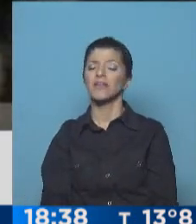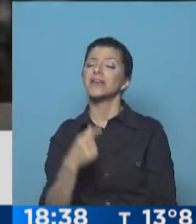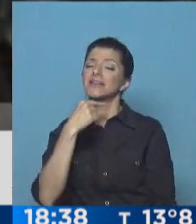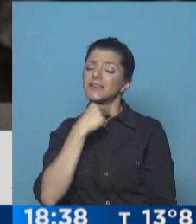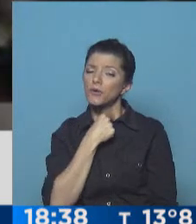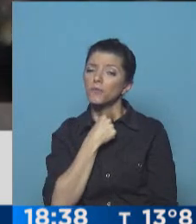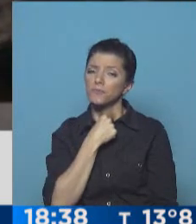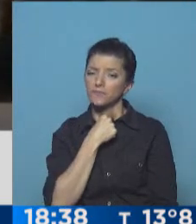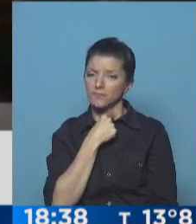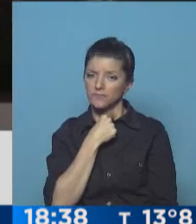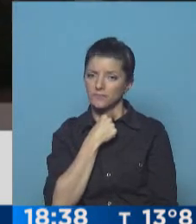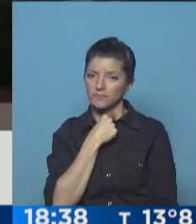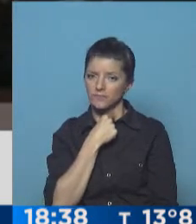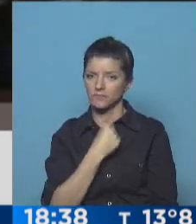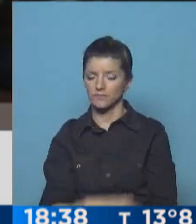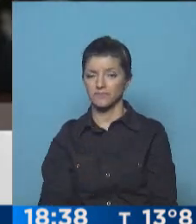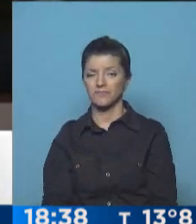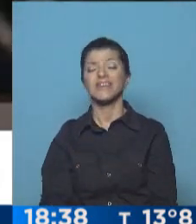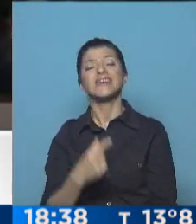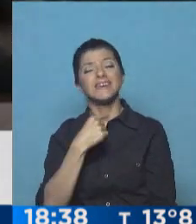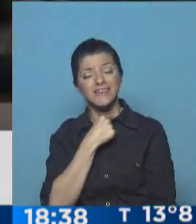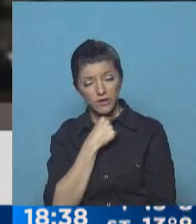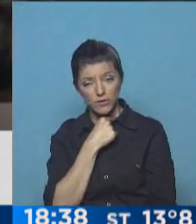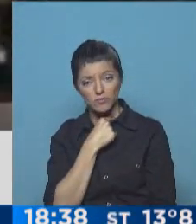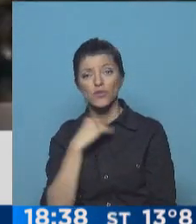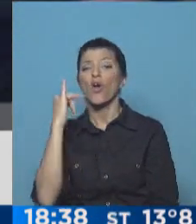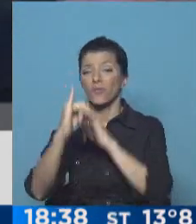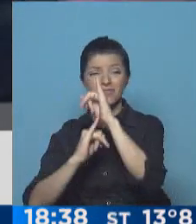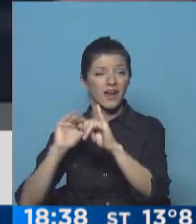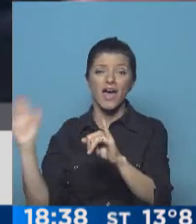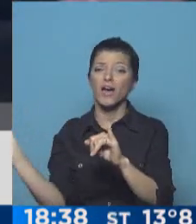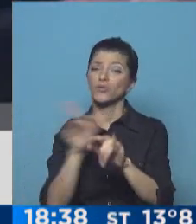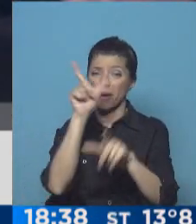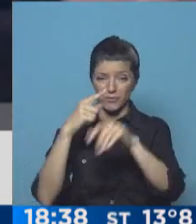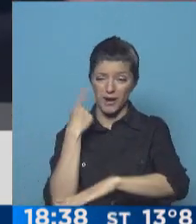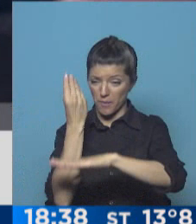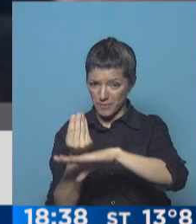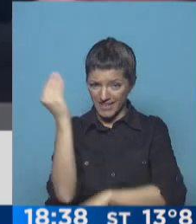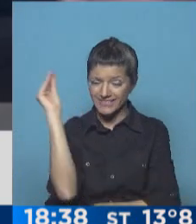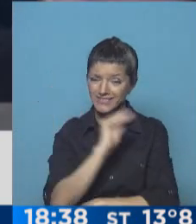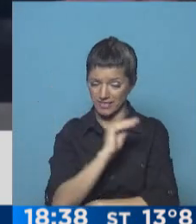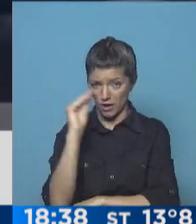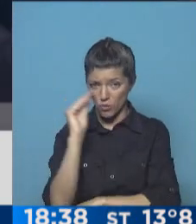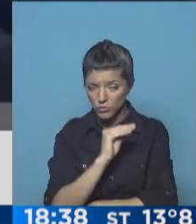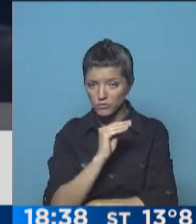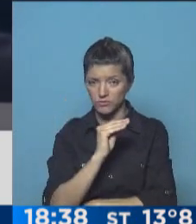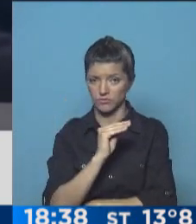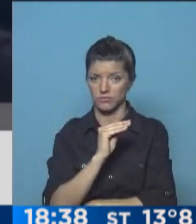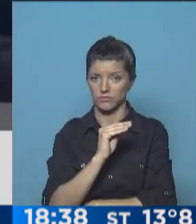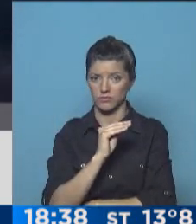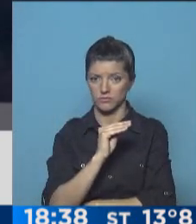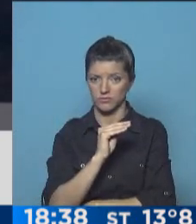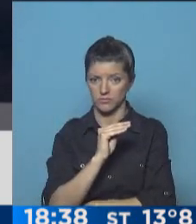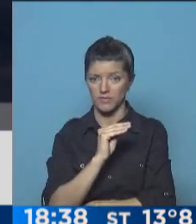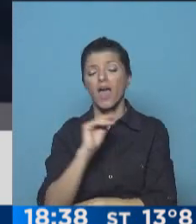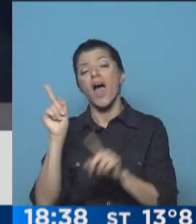decirles a la mayoría de los santacruceños que